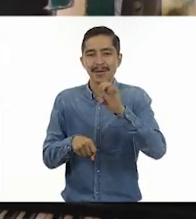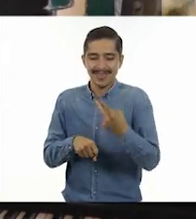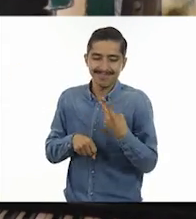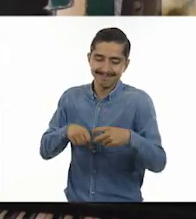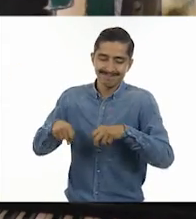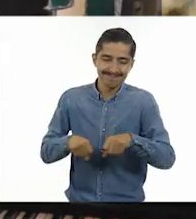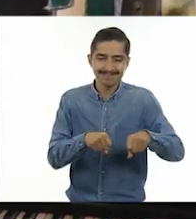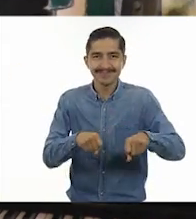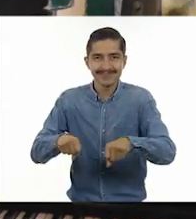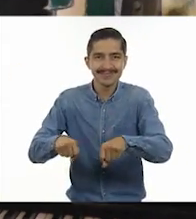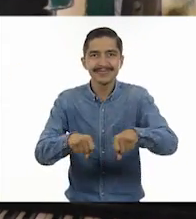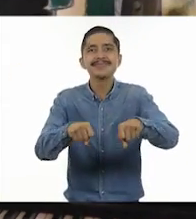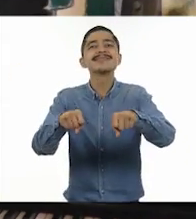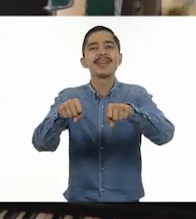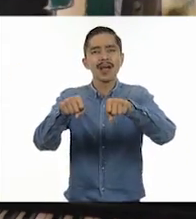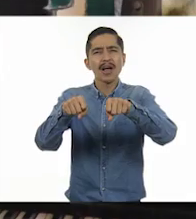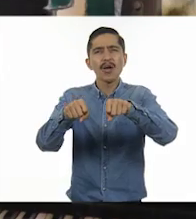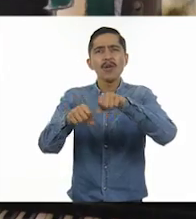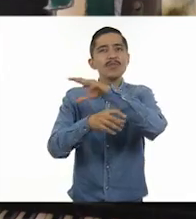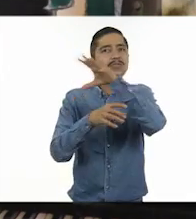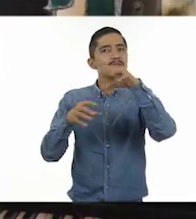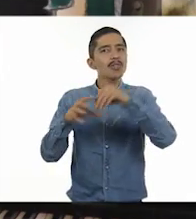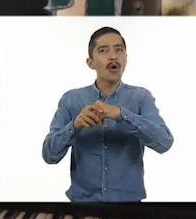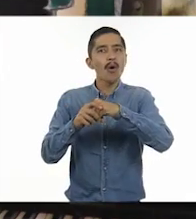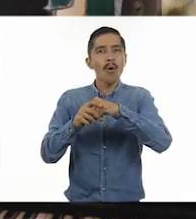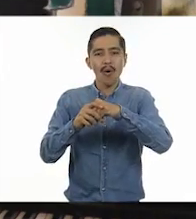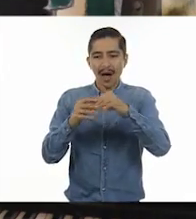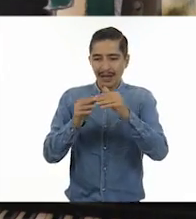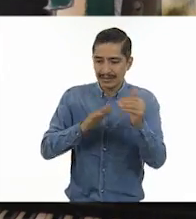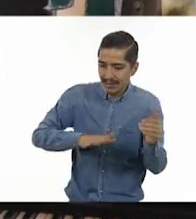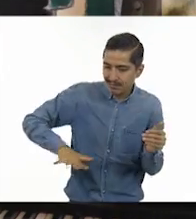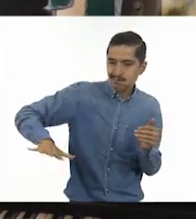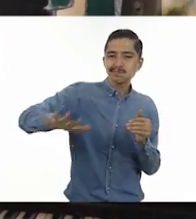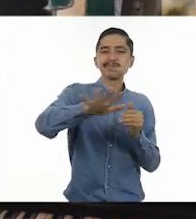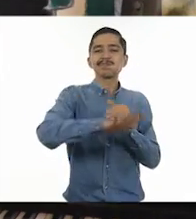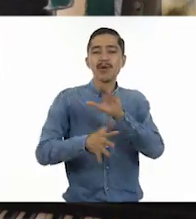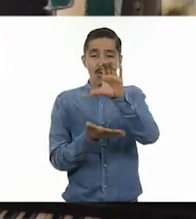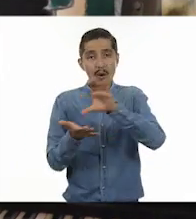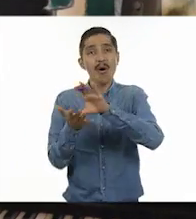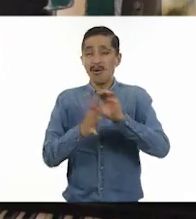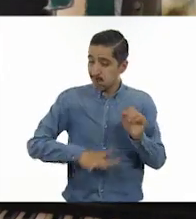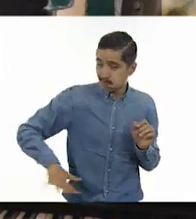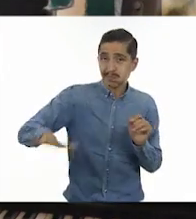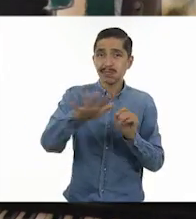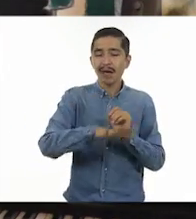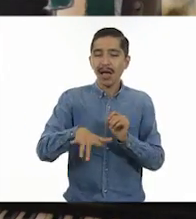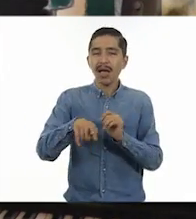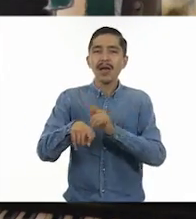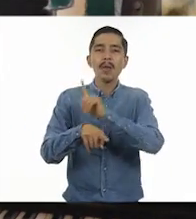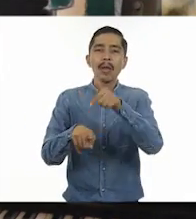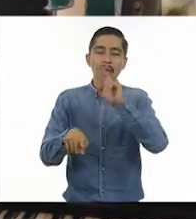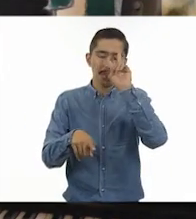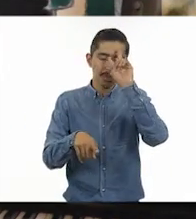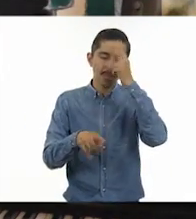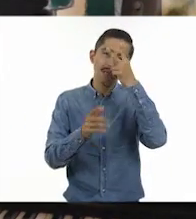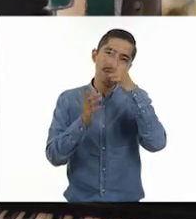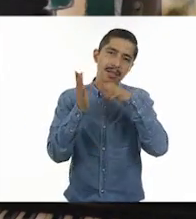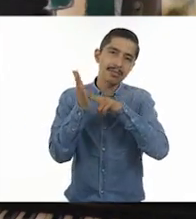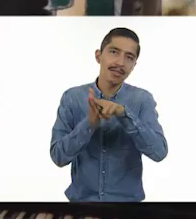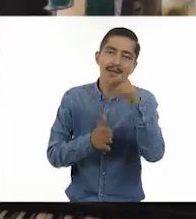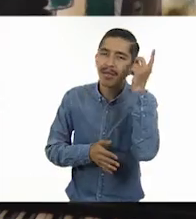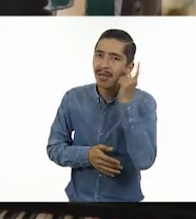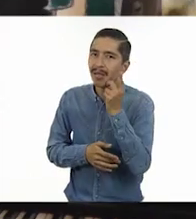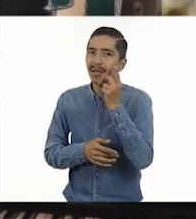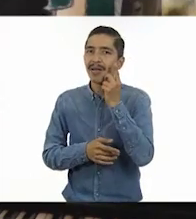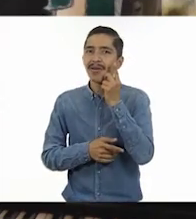los dos. Recorrimos toda la colonia y él caía al instante dormido, no solamente por cómo le cantaba ni